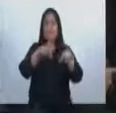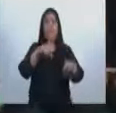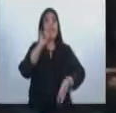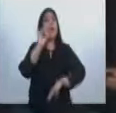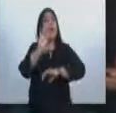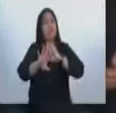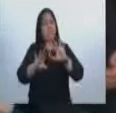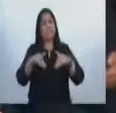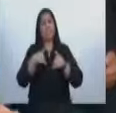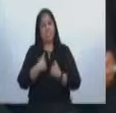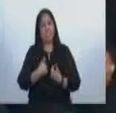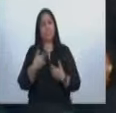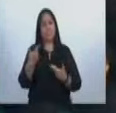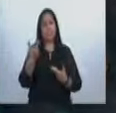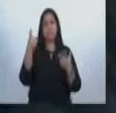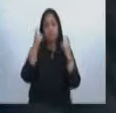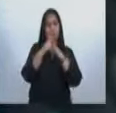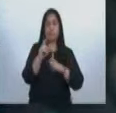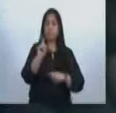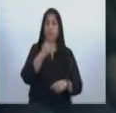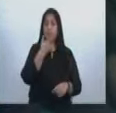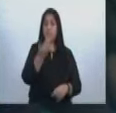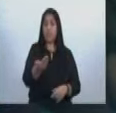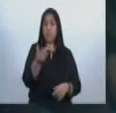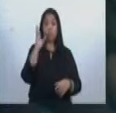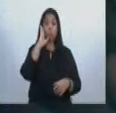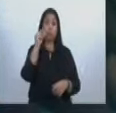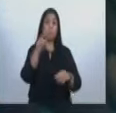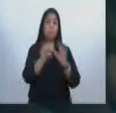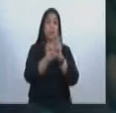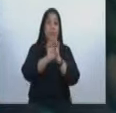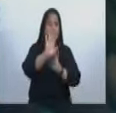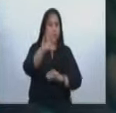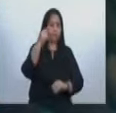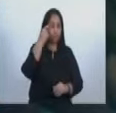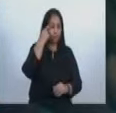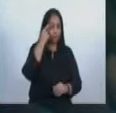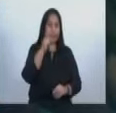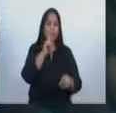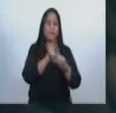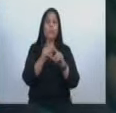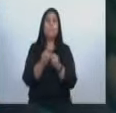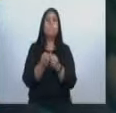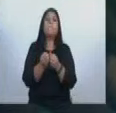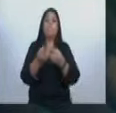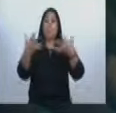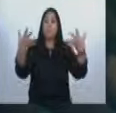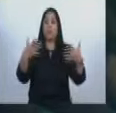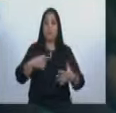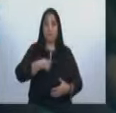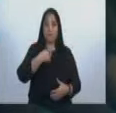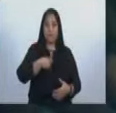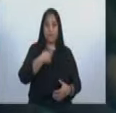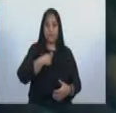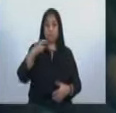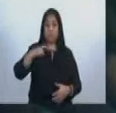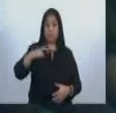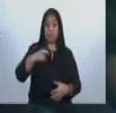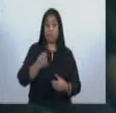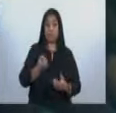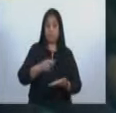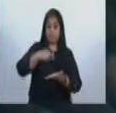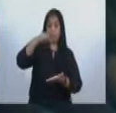son sumamente complicados no es fácil porque imagínense ustedes el el número de maestros que necesite el